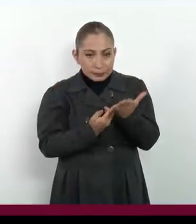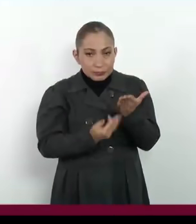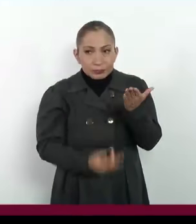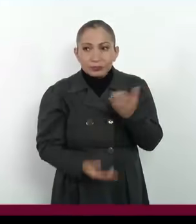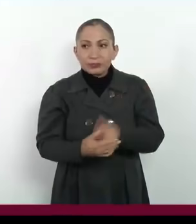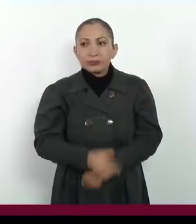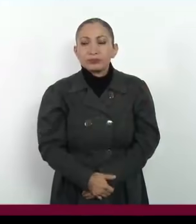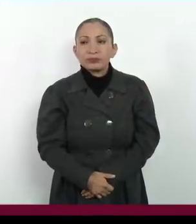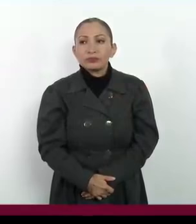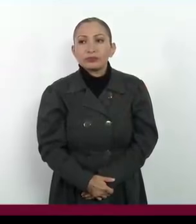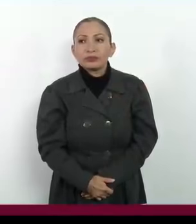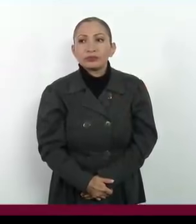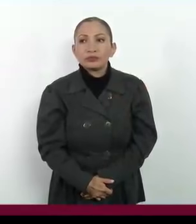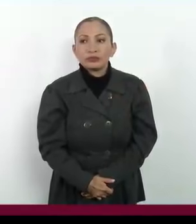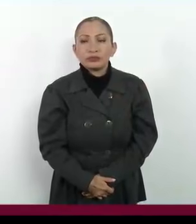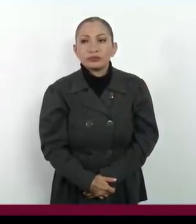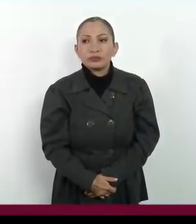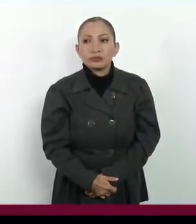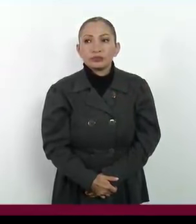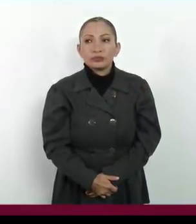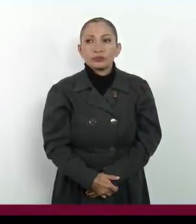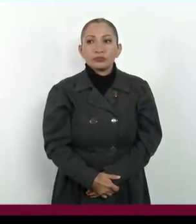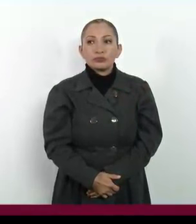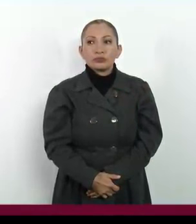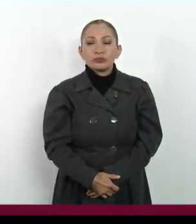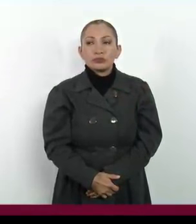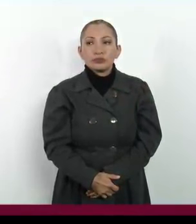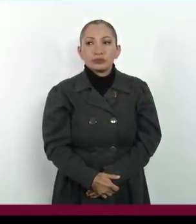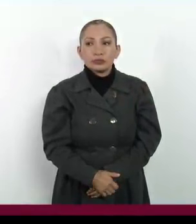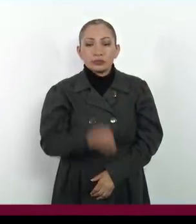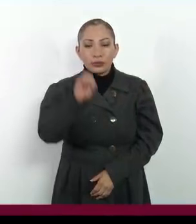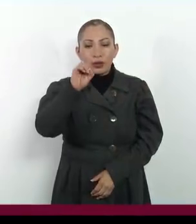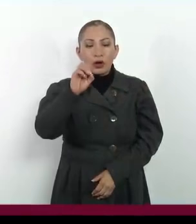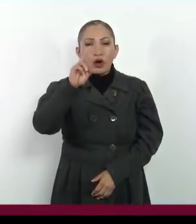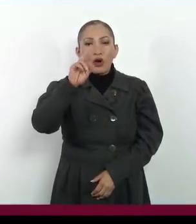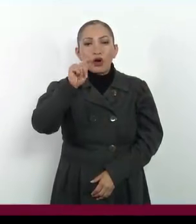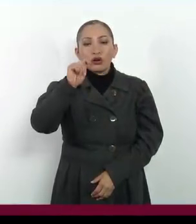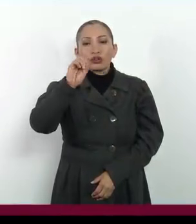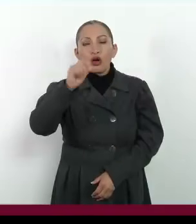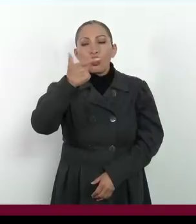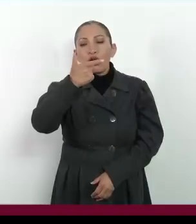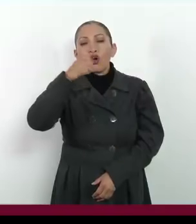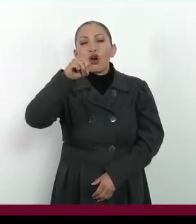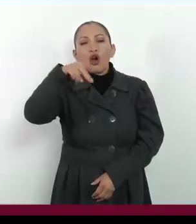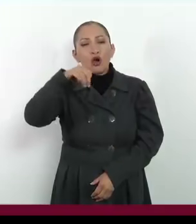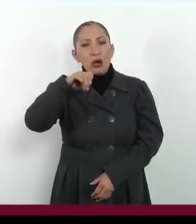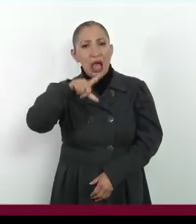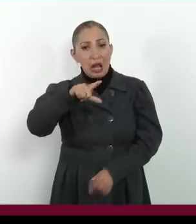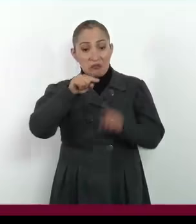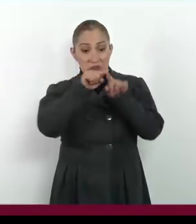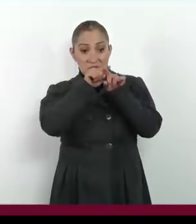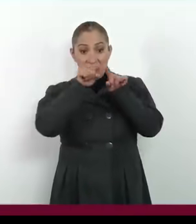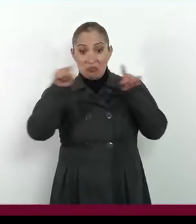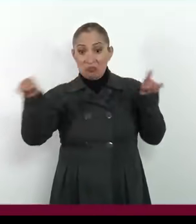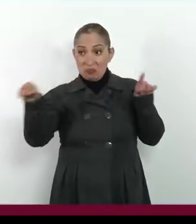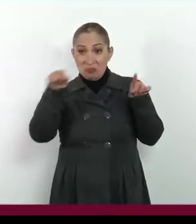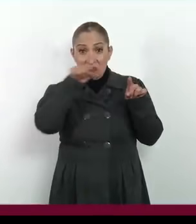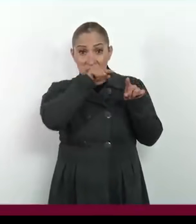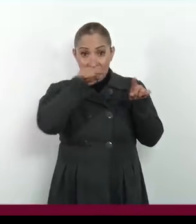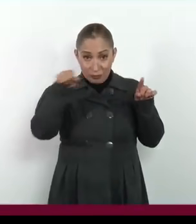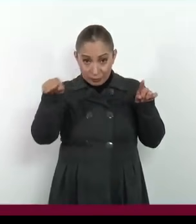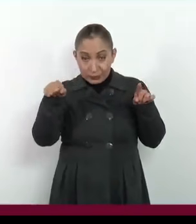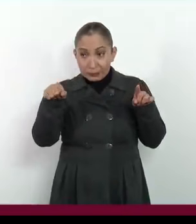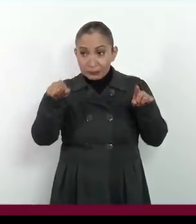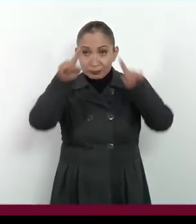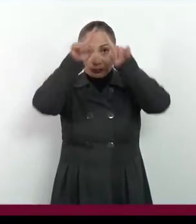es este, un plano, digamos, que es ortogonal al eje de este